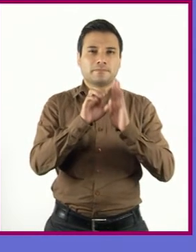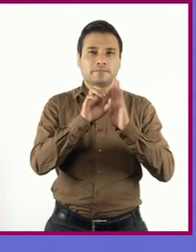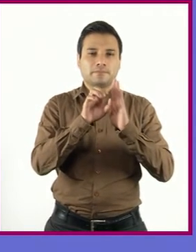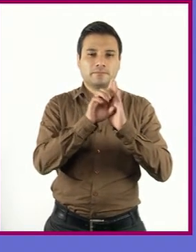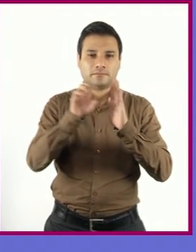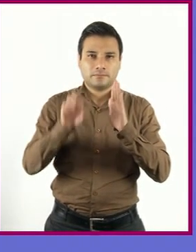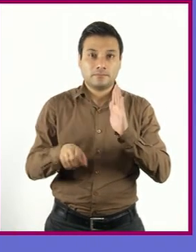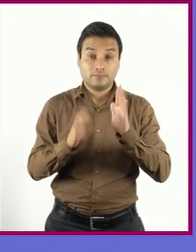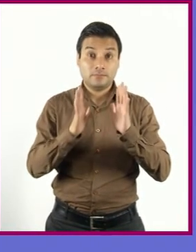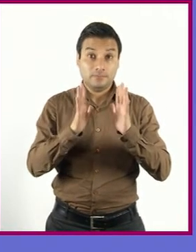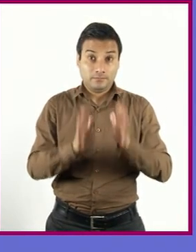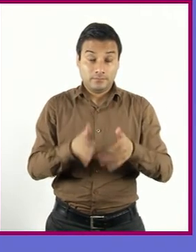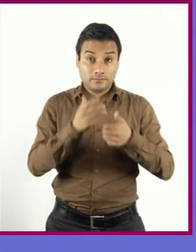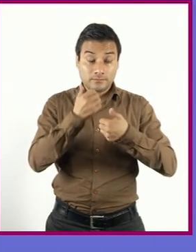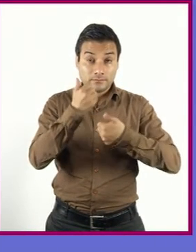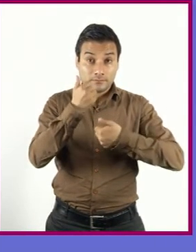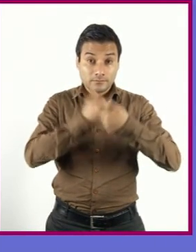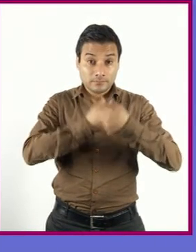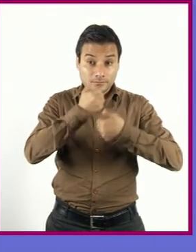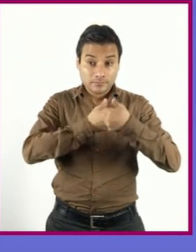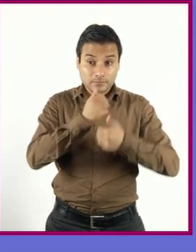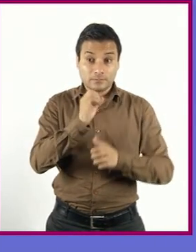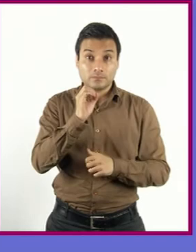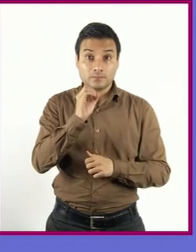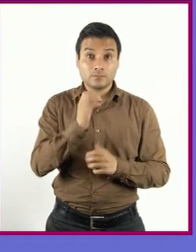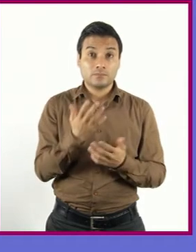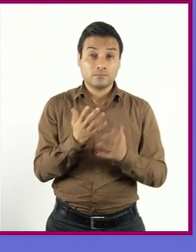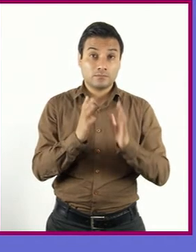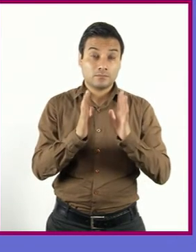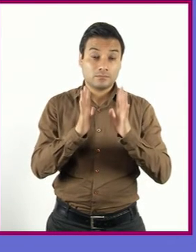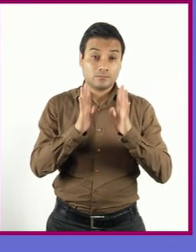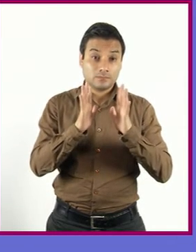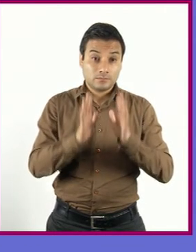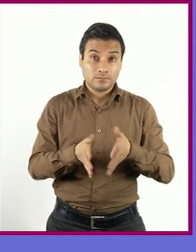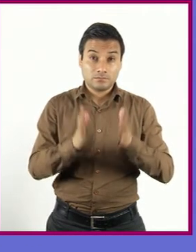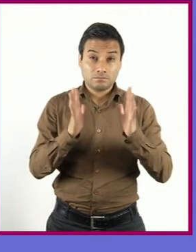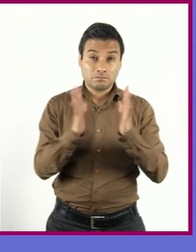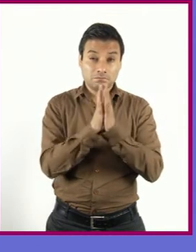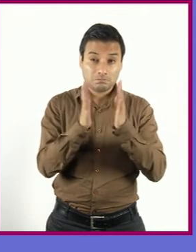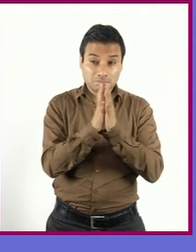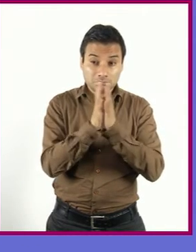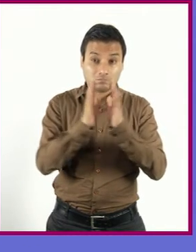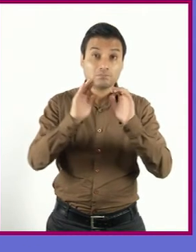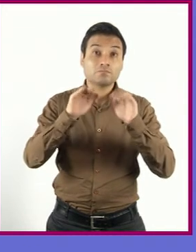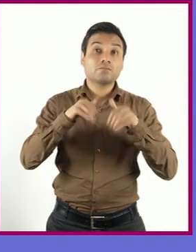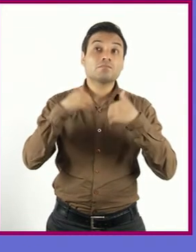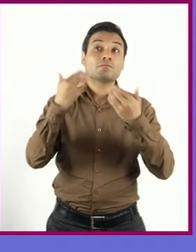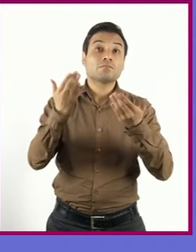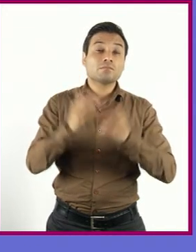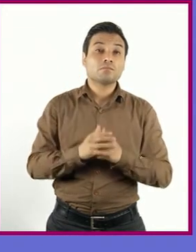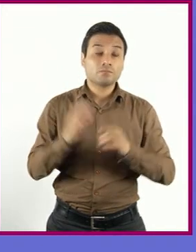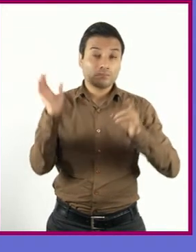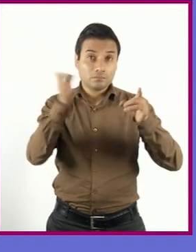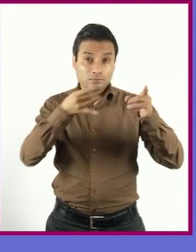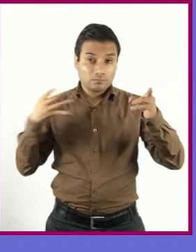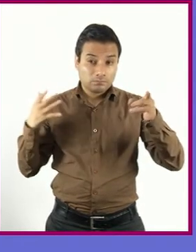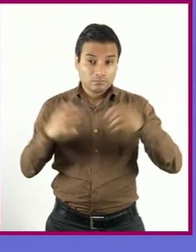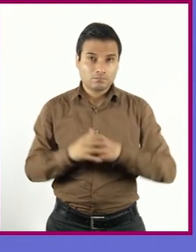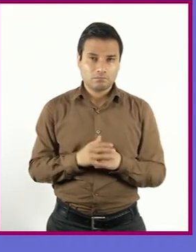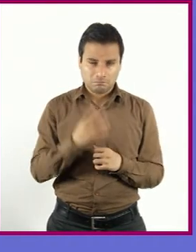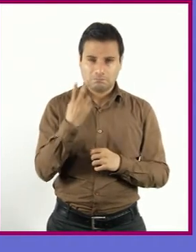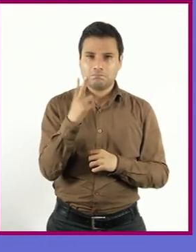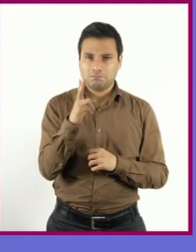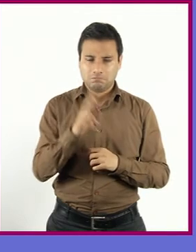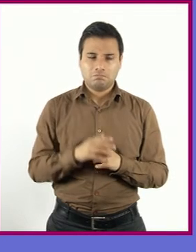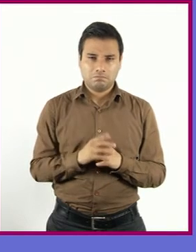en competencias de salas o en competencias al aire libre, también en tiro con arco, ¿verdad?